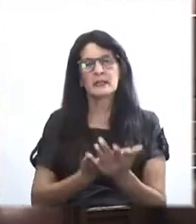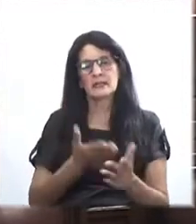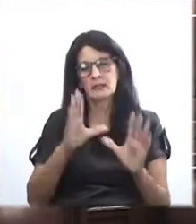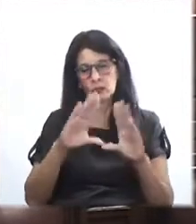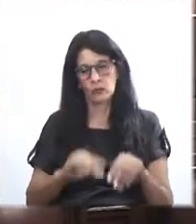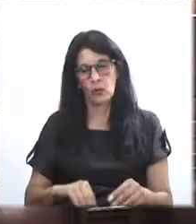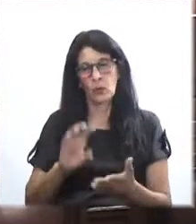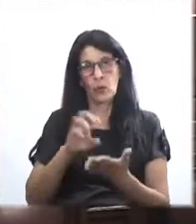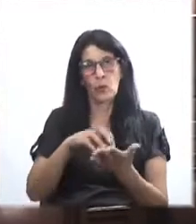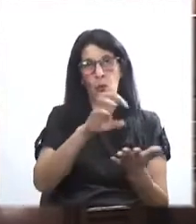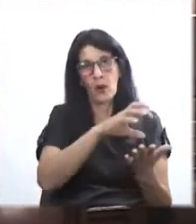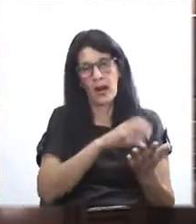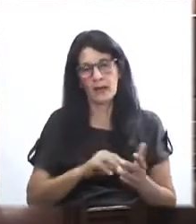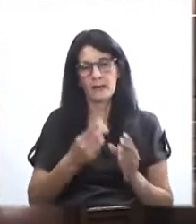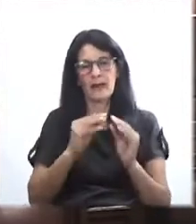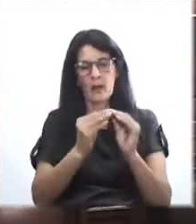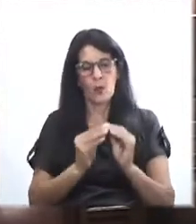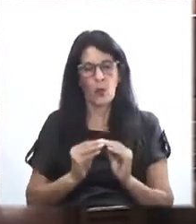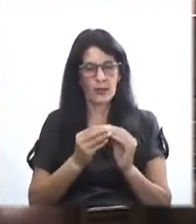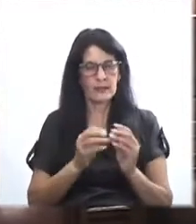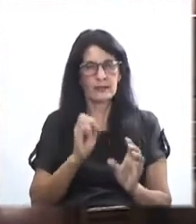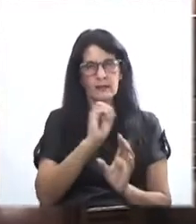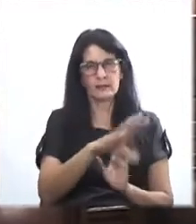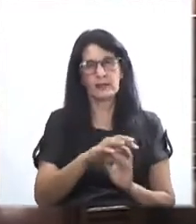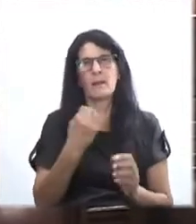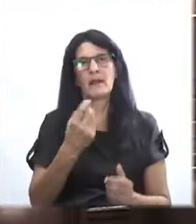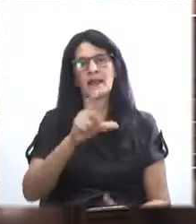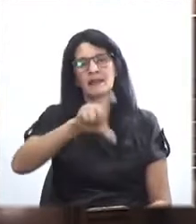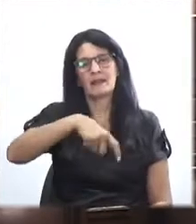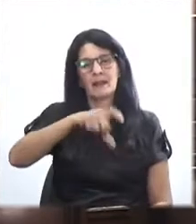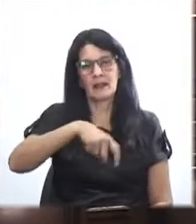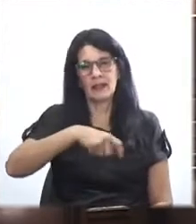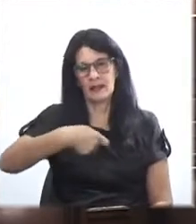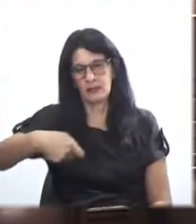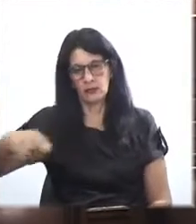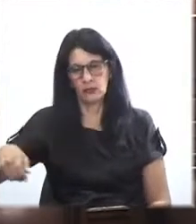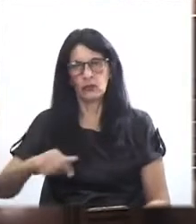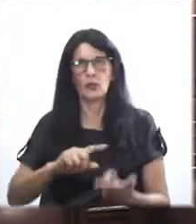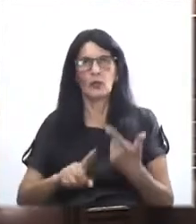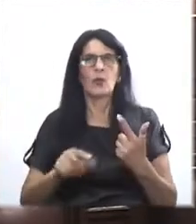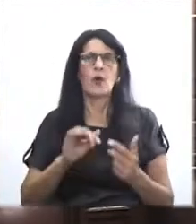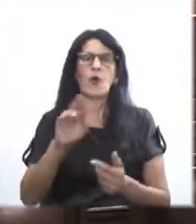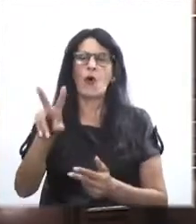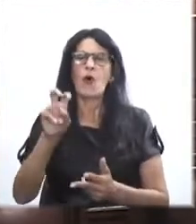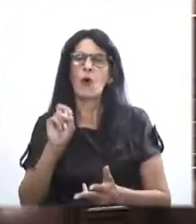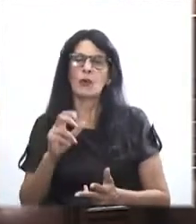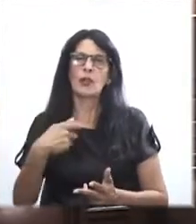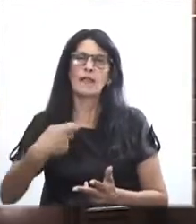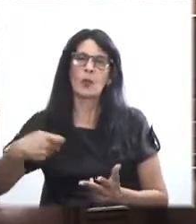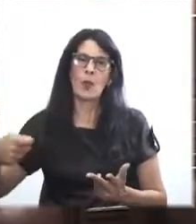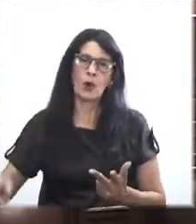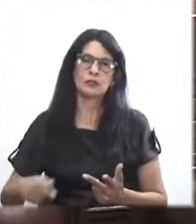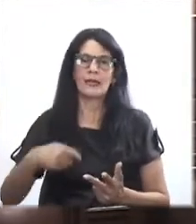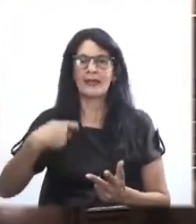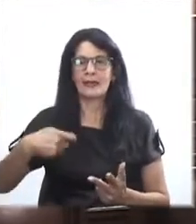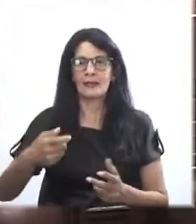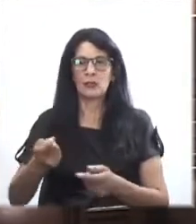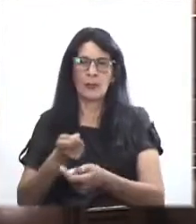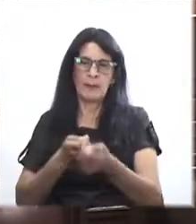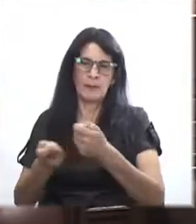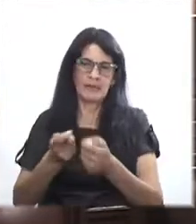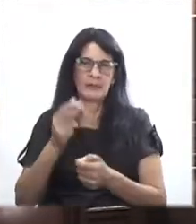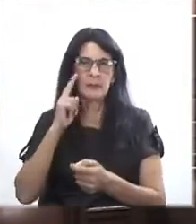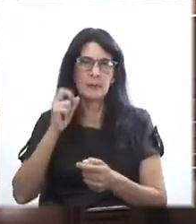lugares, para tener cuentas, para poder sacar tarjetas de crédito, para poder acreditar cobros de cuota, créditos, préstamos, planes